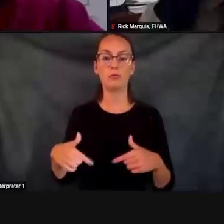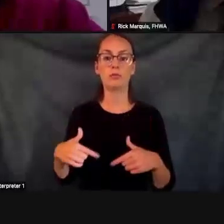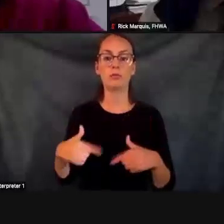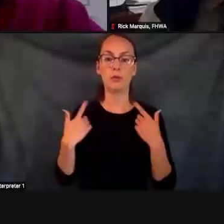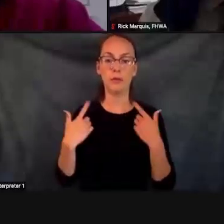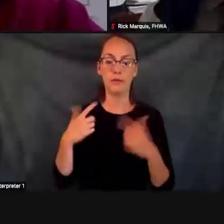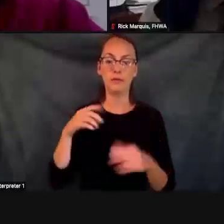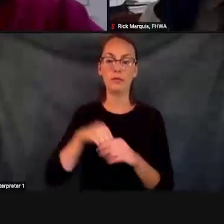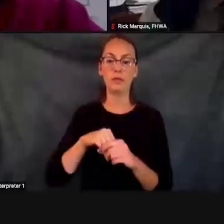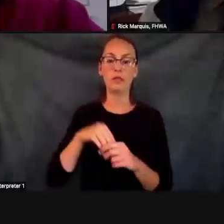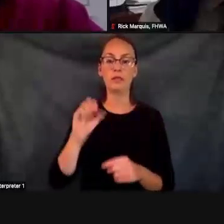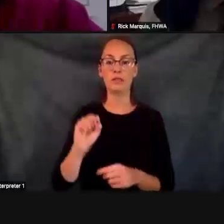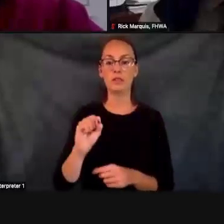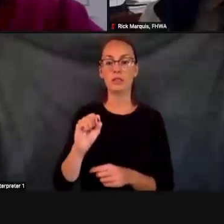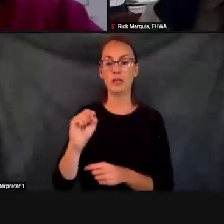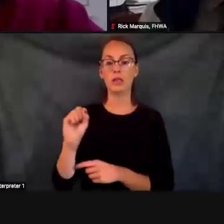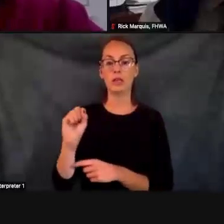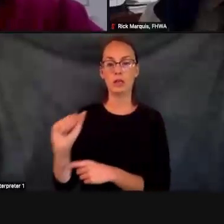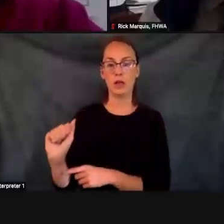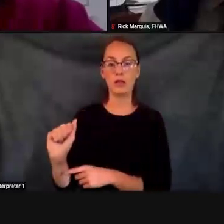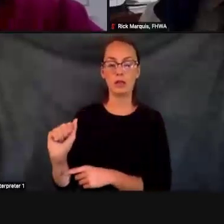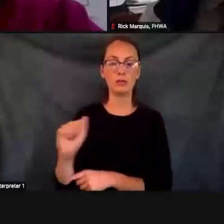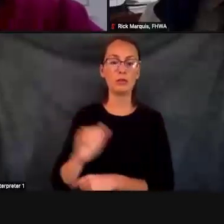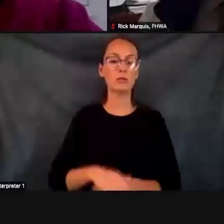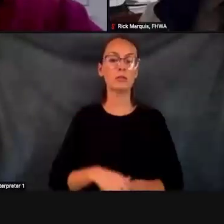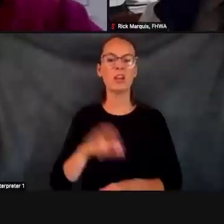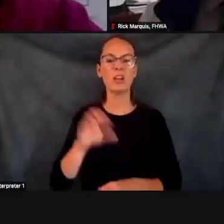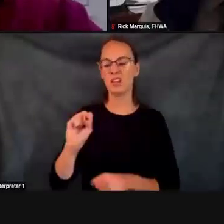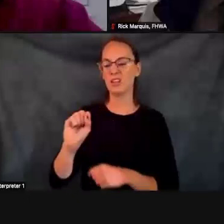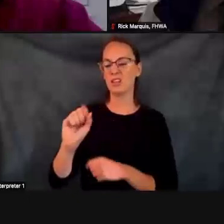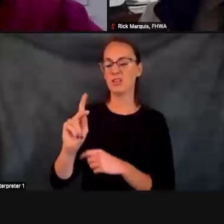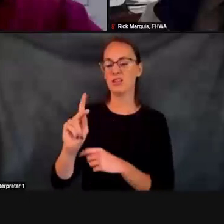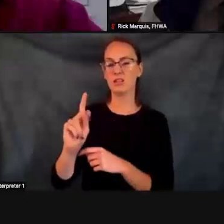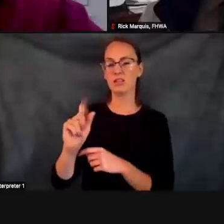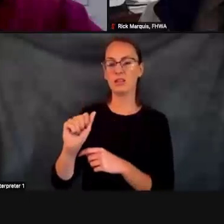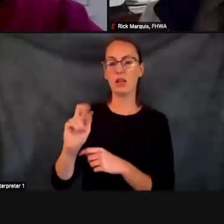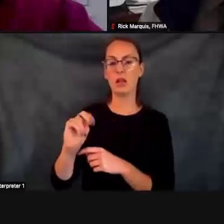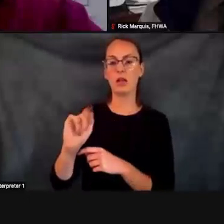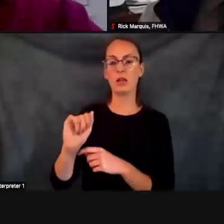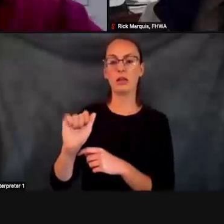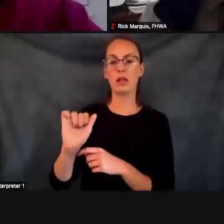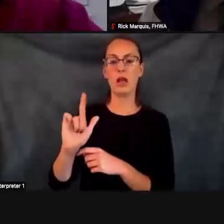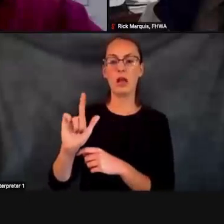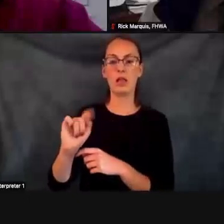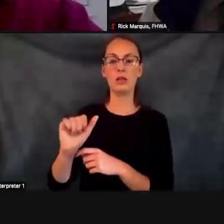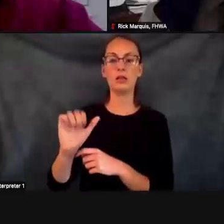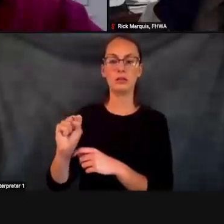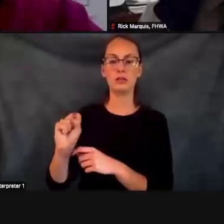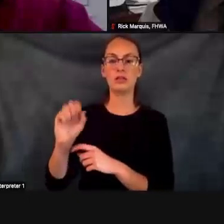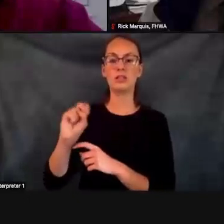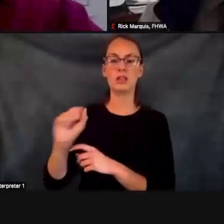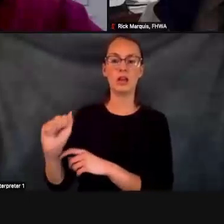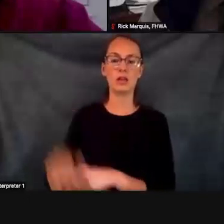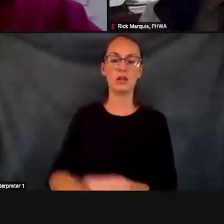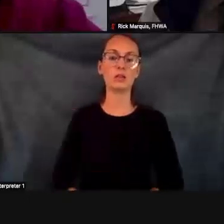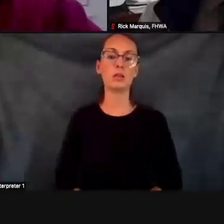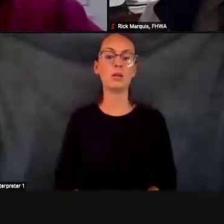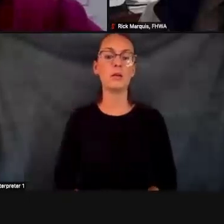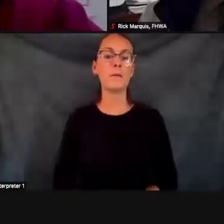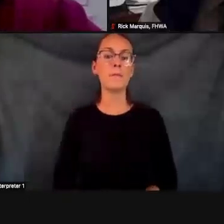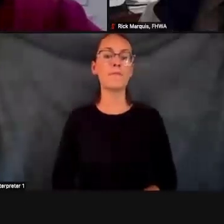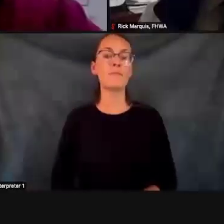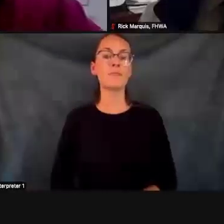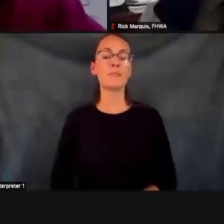He vivido en Skaney Atlas desde hace 40 años y actualmente estoy en la comisión del pueblo de Skaney